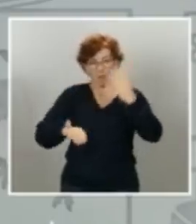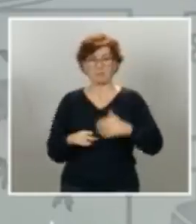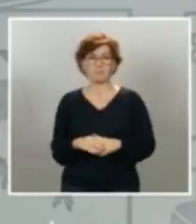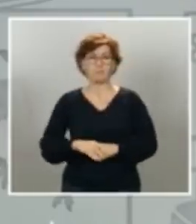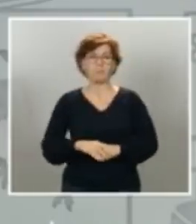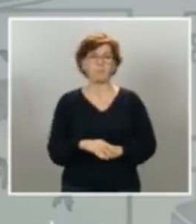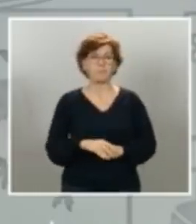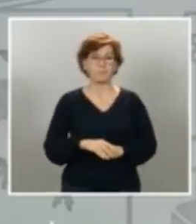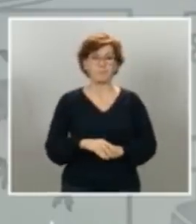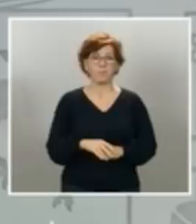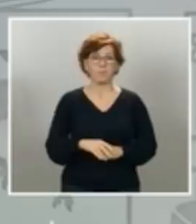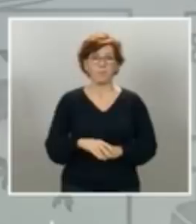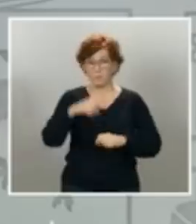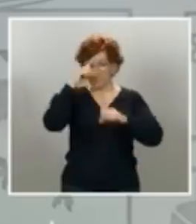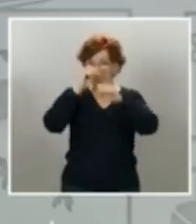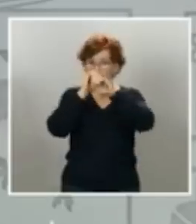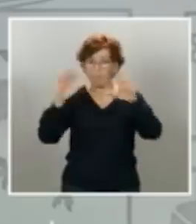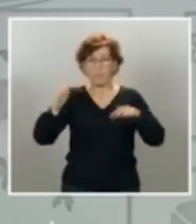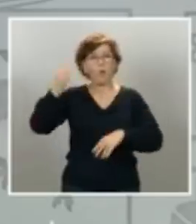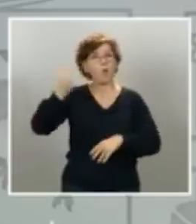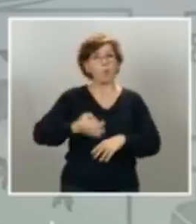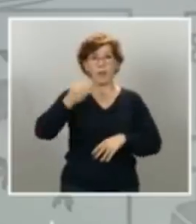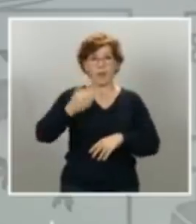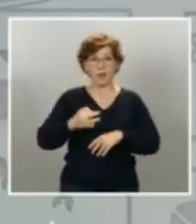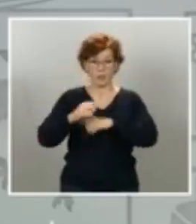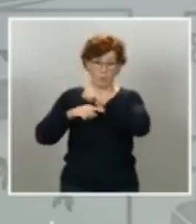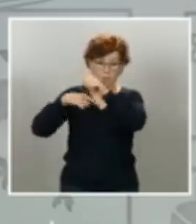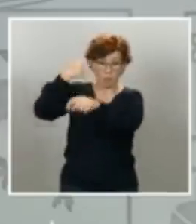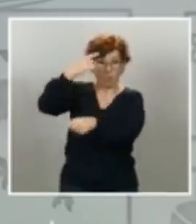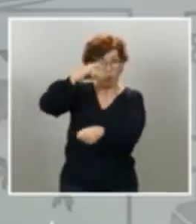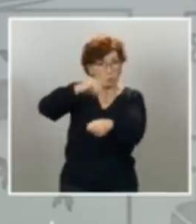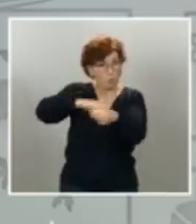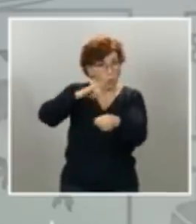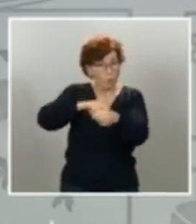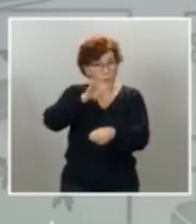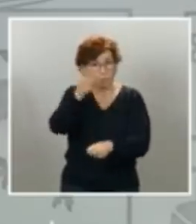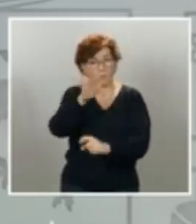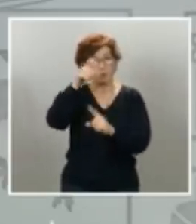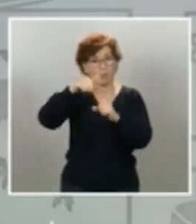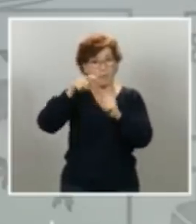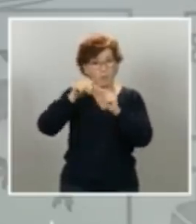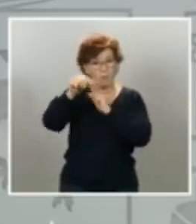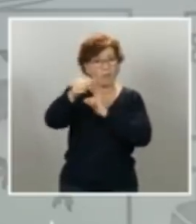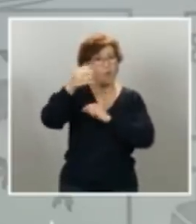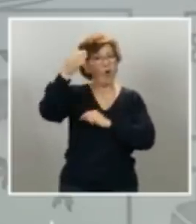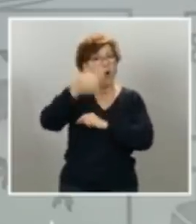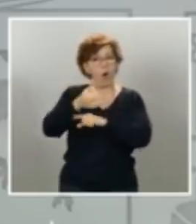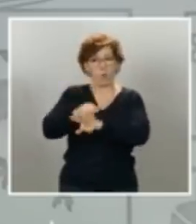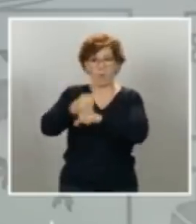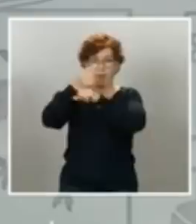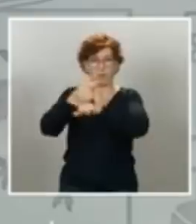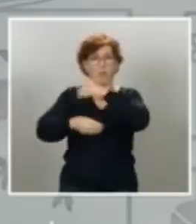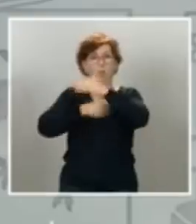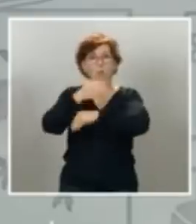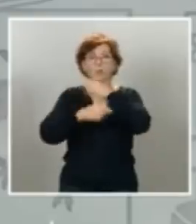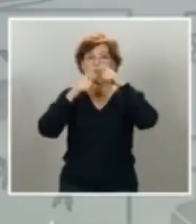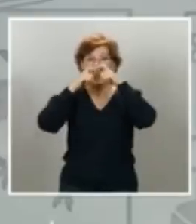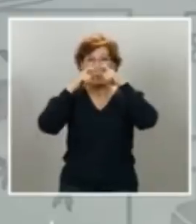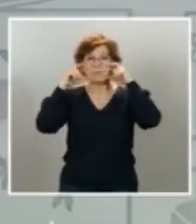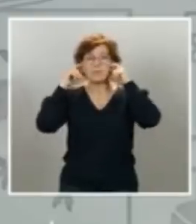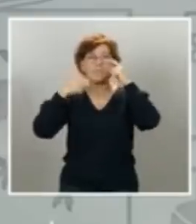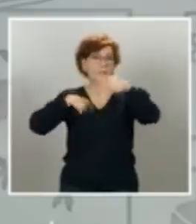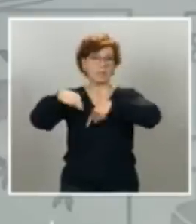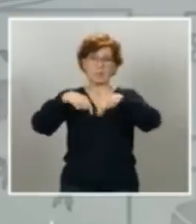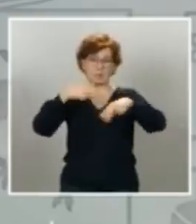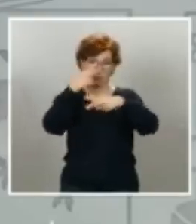eso ha despertado los recelos de la oposición hasta el pp que ha demostrado total lealtad al gobierno en esta crisis se plantea ya no dar su apoyo a